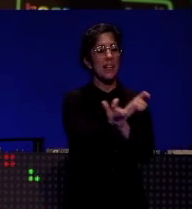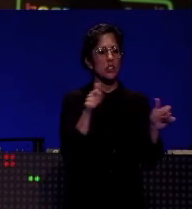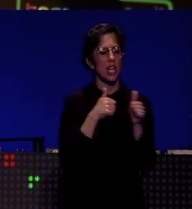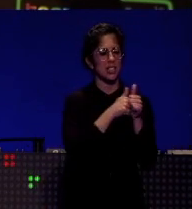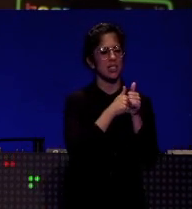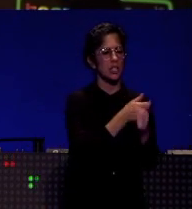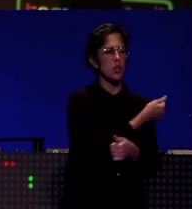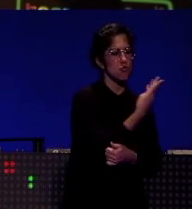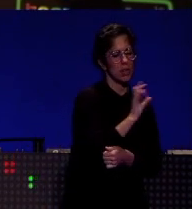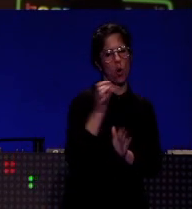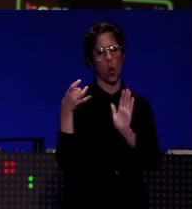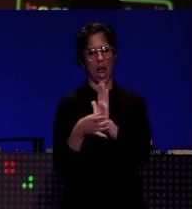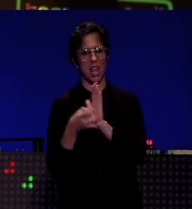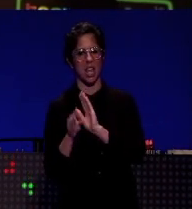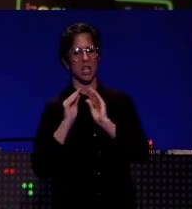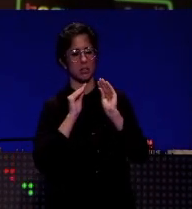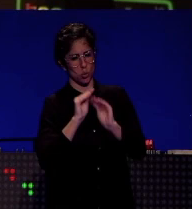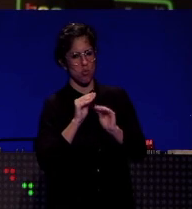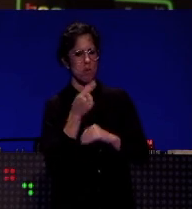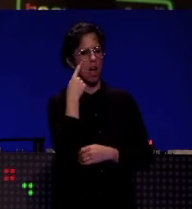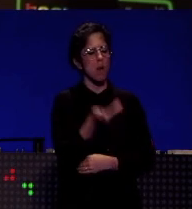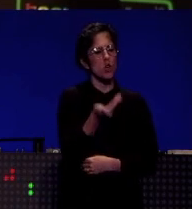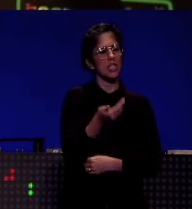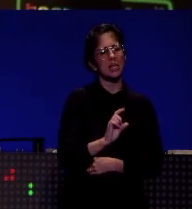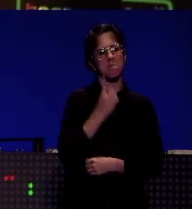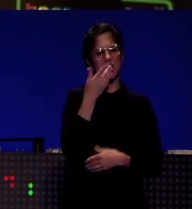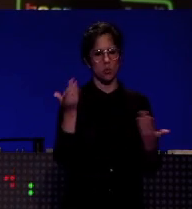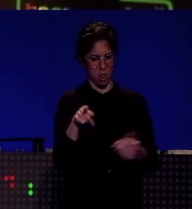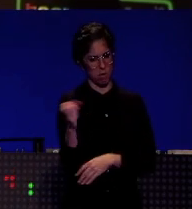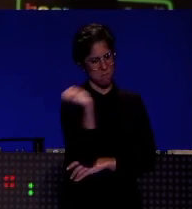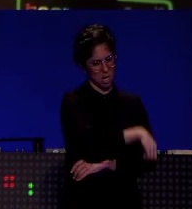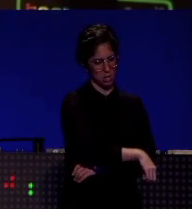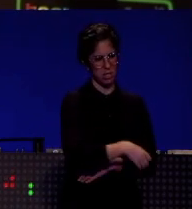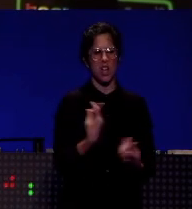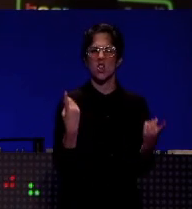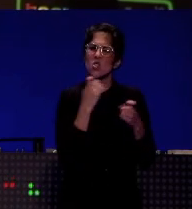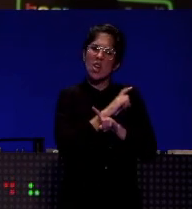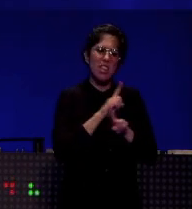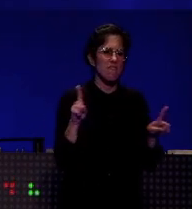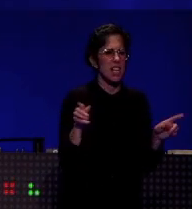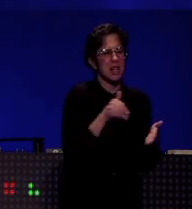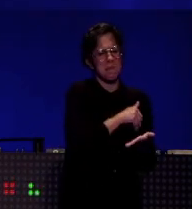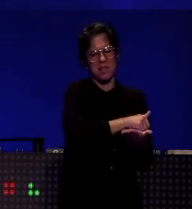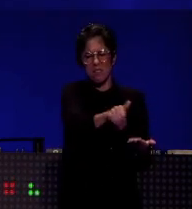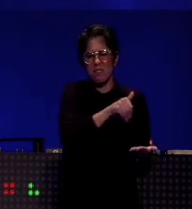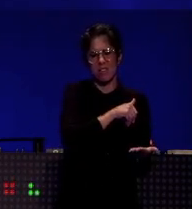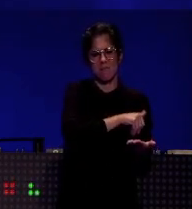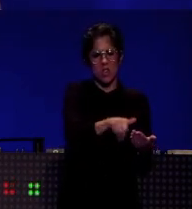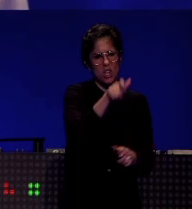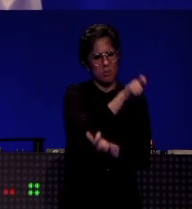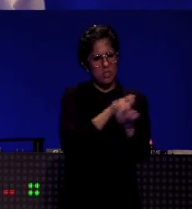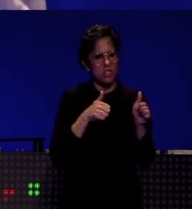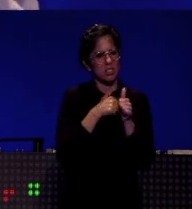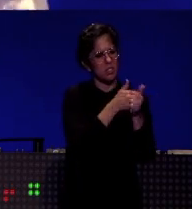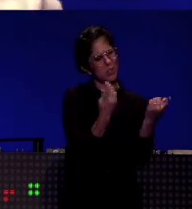la cantidad ósea no creo que necesitemos millones de seguidores lo que necesitamos es transmitir un